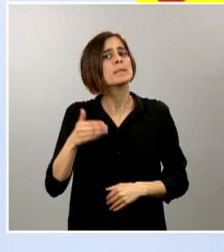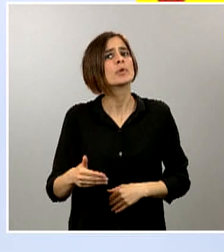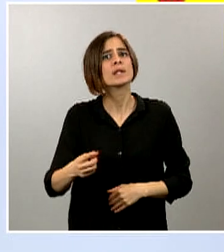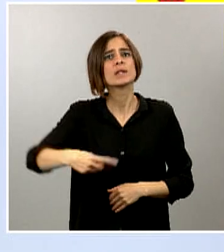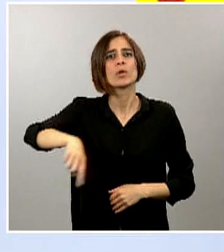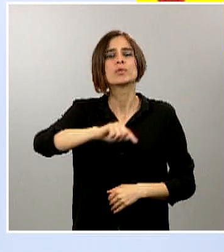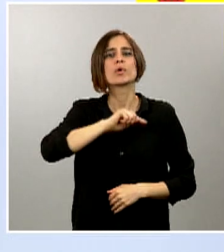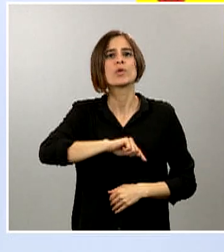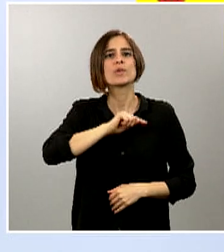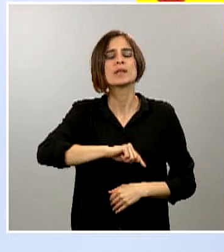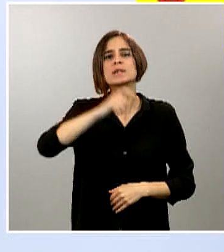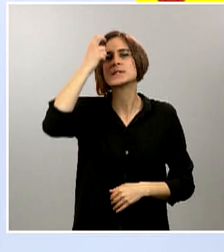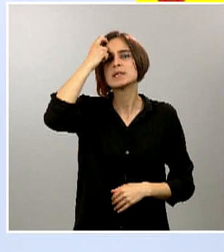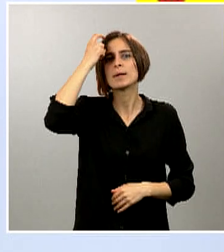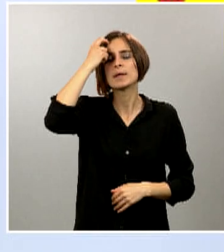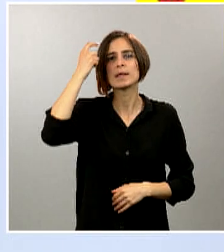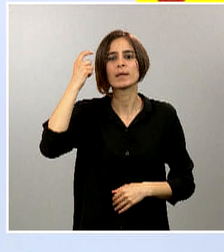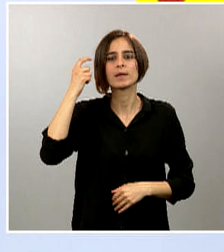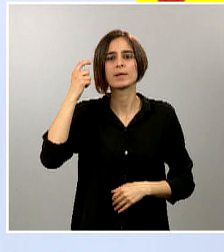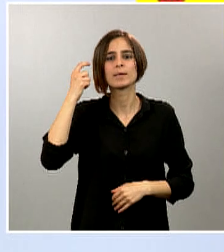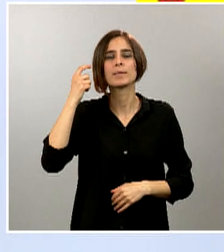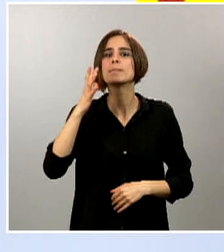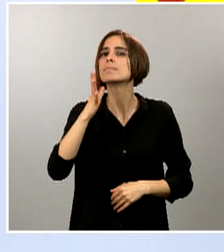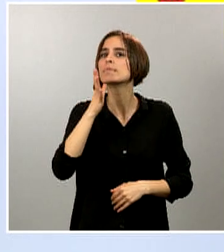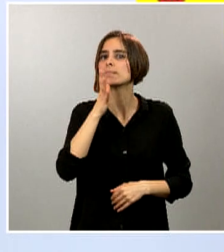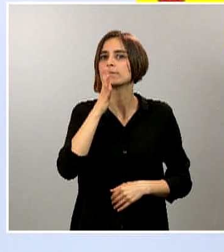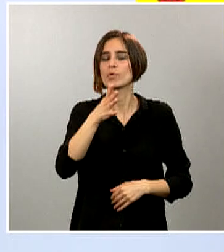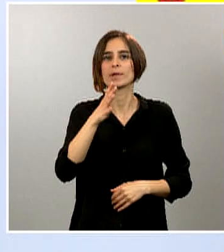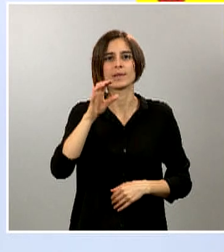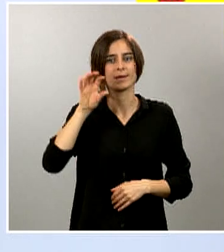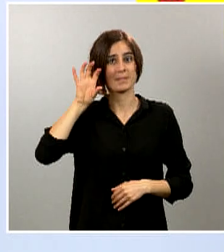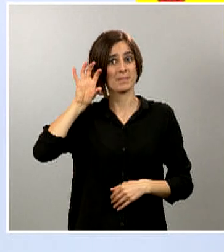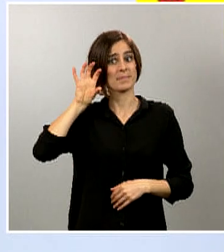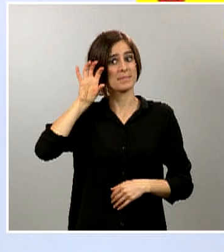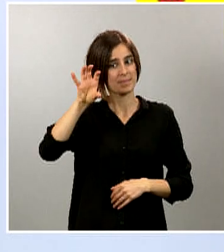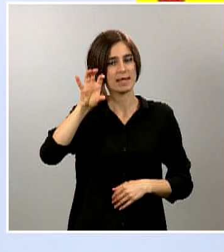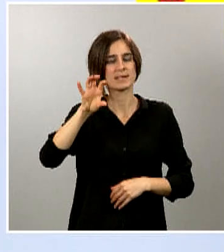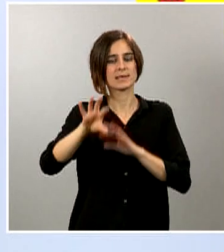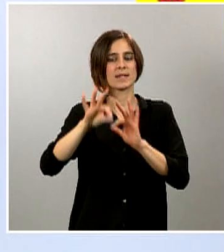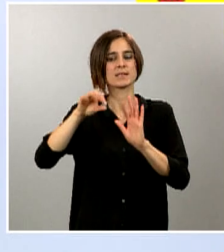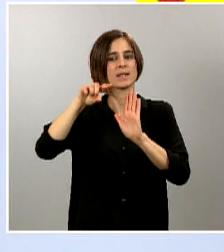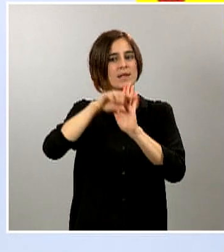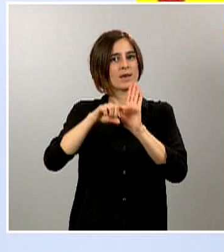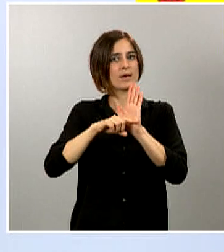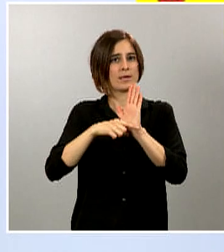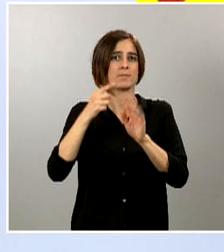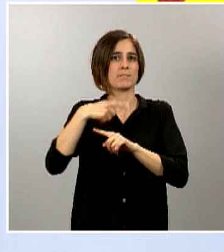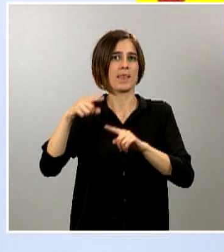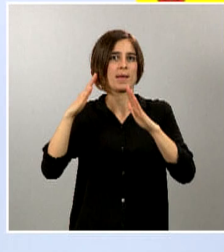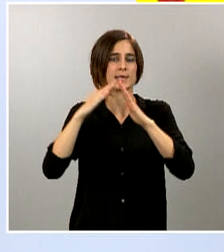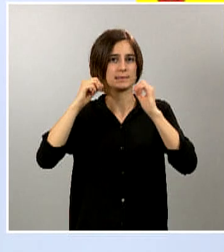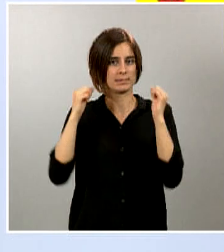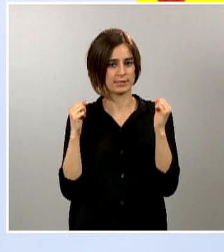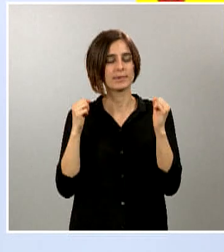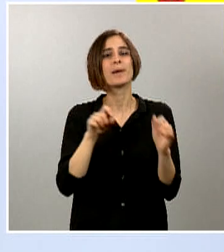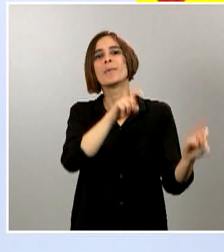razones por las que nuestro país está implementando las medidas confinatorias, de reducción de movilidad,